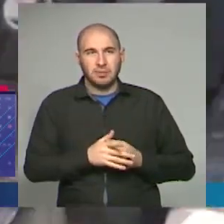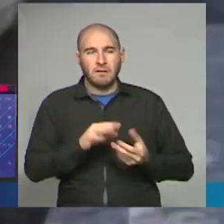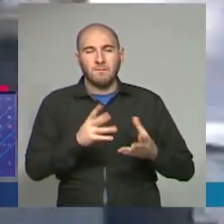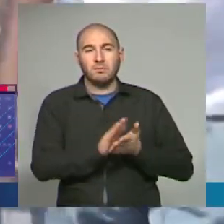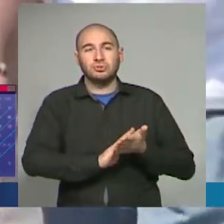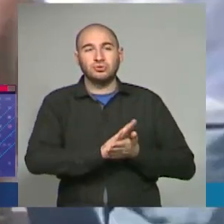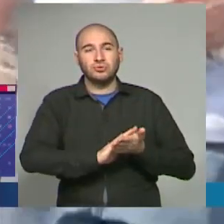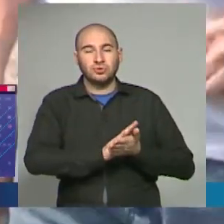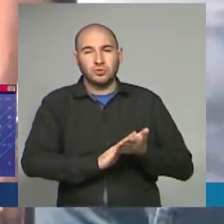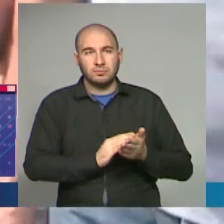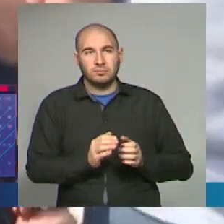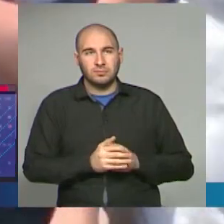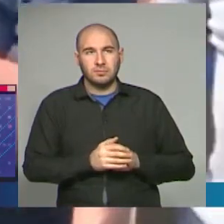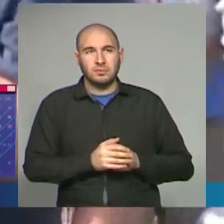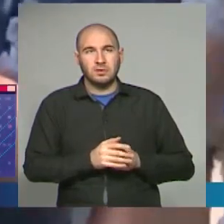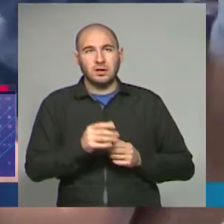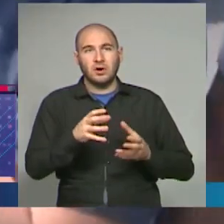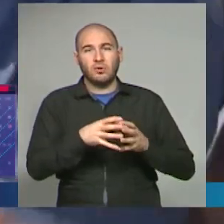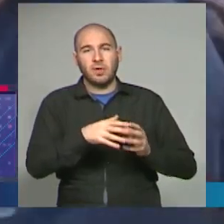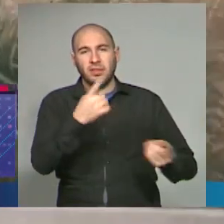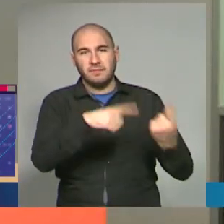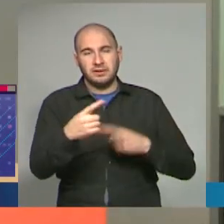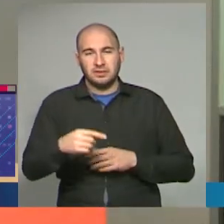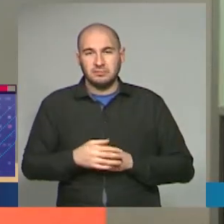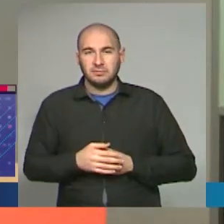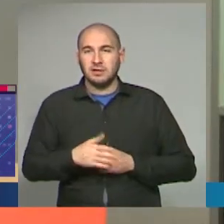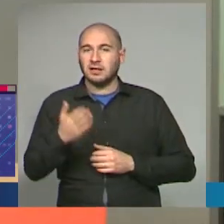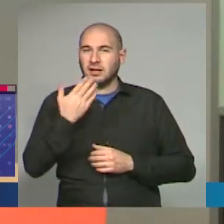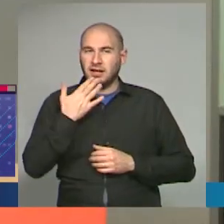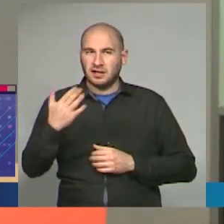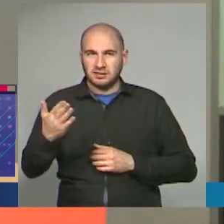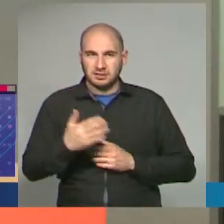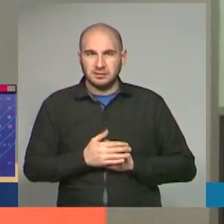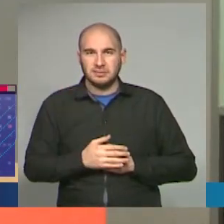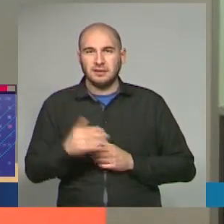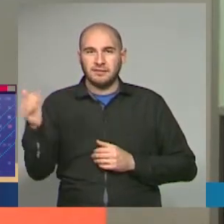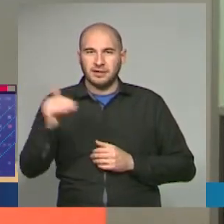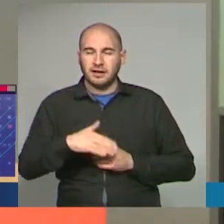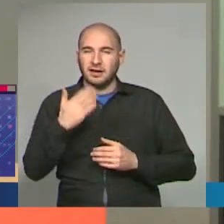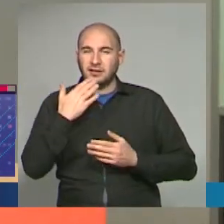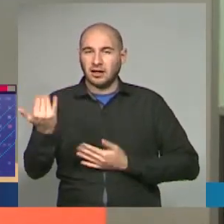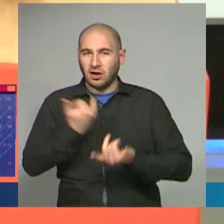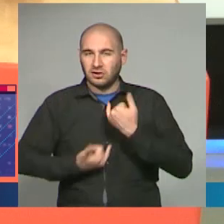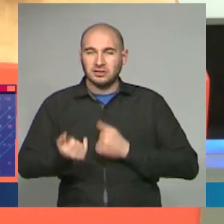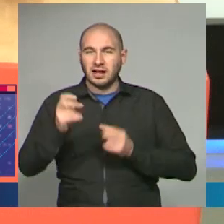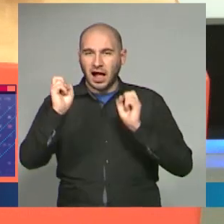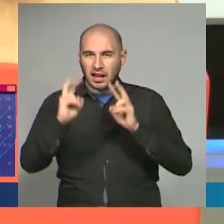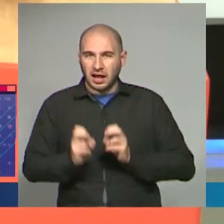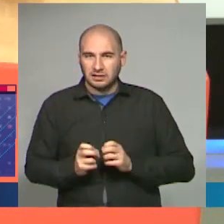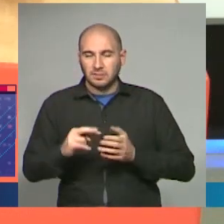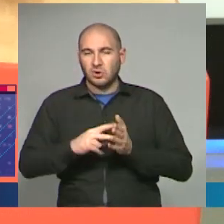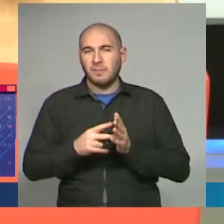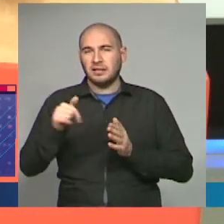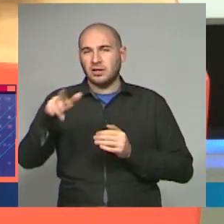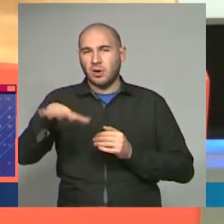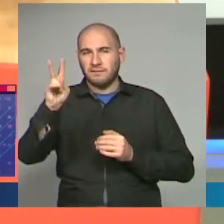la salida que van encontrando en los distintos sectores. Bueno, Santiago, muchísimas gracias por venir a compartir con nosotros el análisis de esta situación que